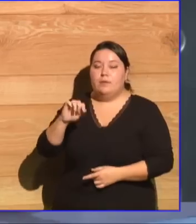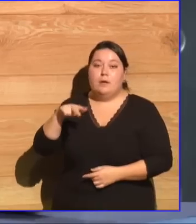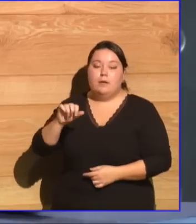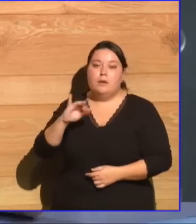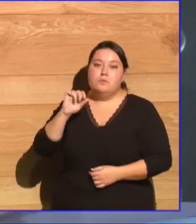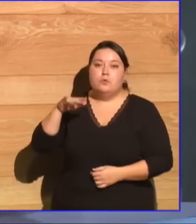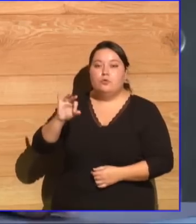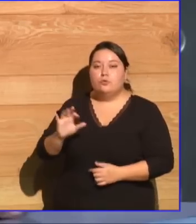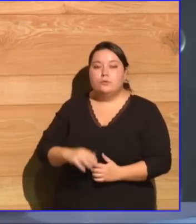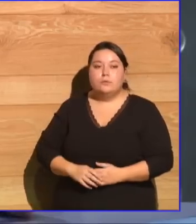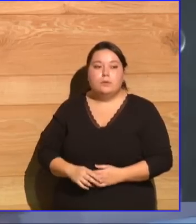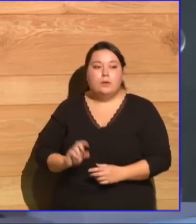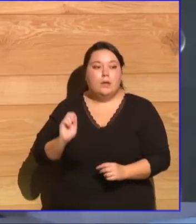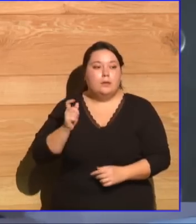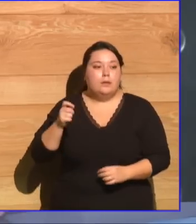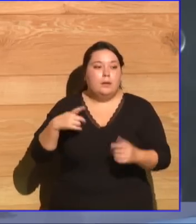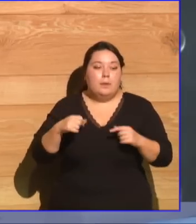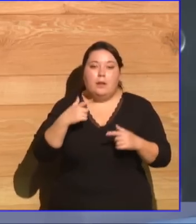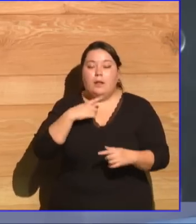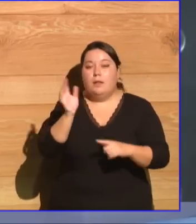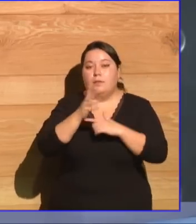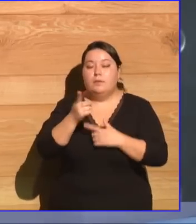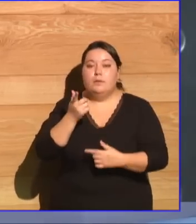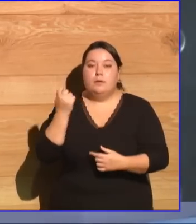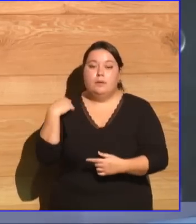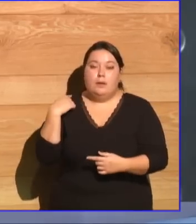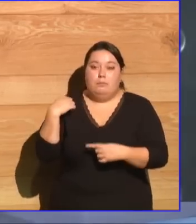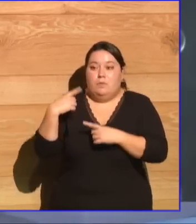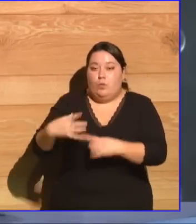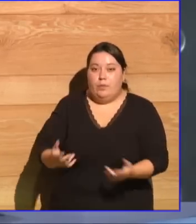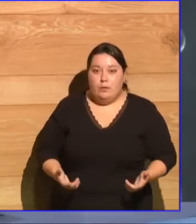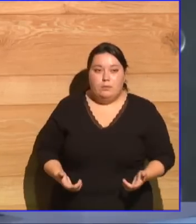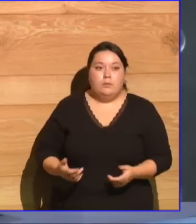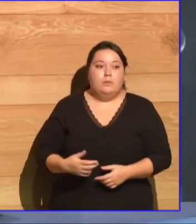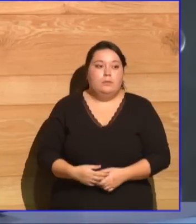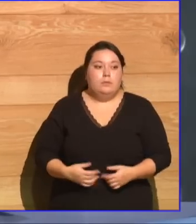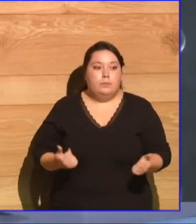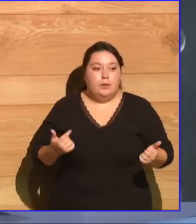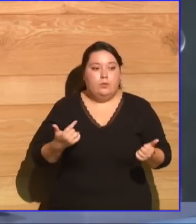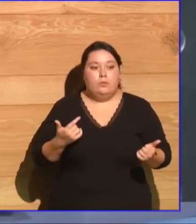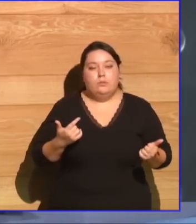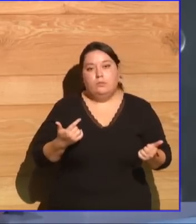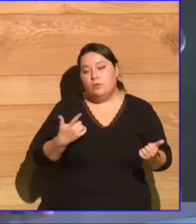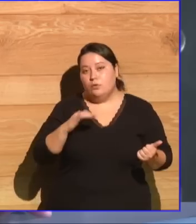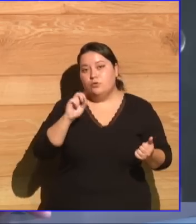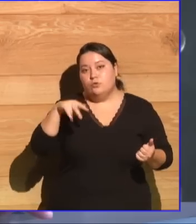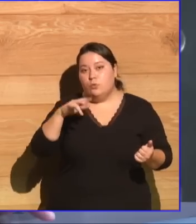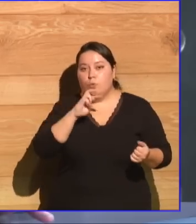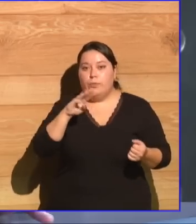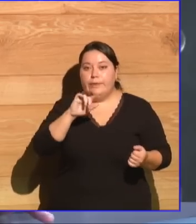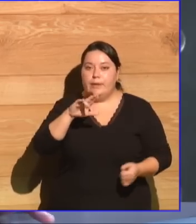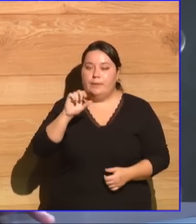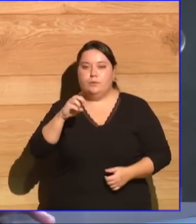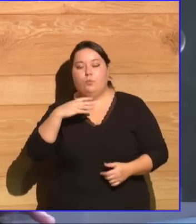está tan bien muchas veces para el cine convencional porque resulta demasiado subrayado, pero en el que John Williams es una especie de genio que está fuera